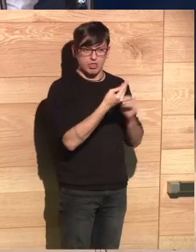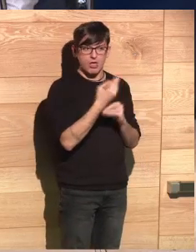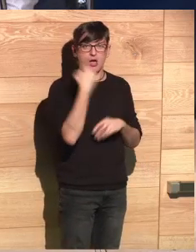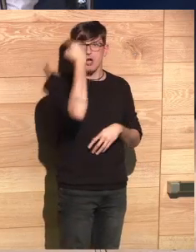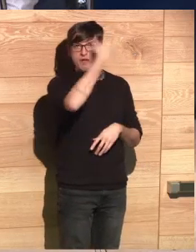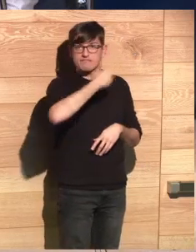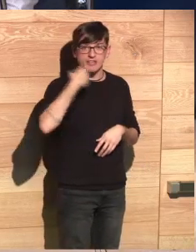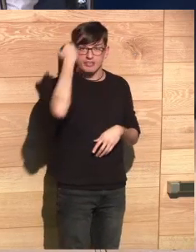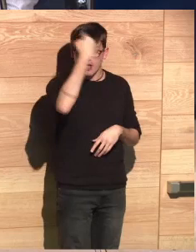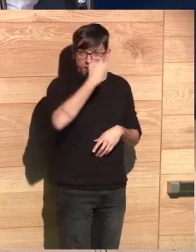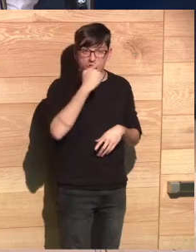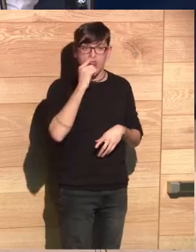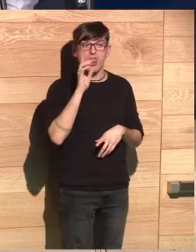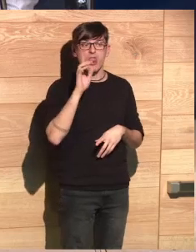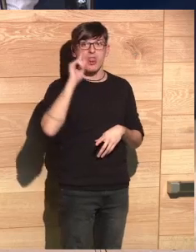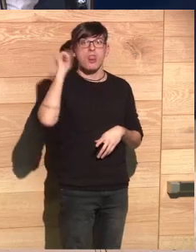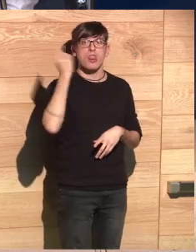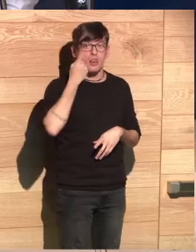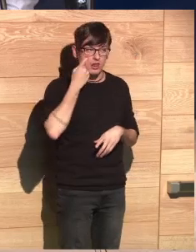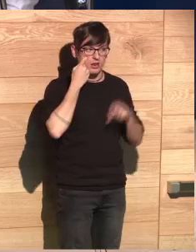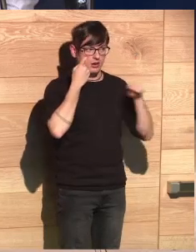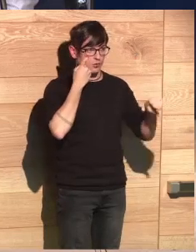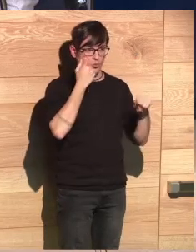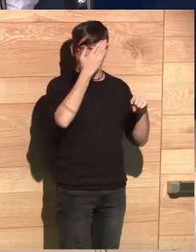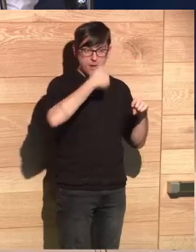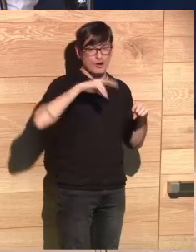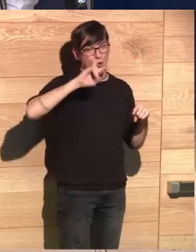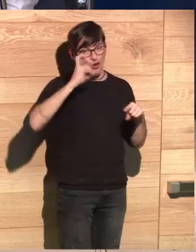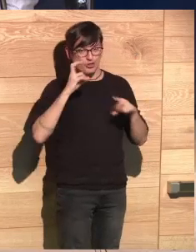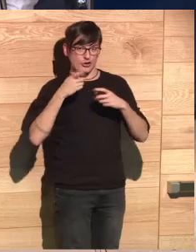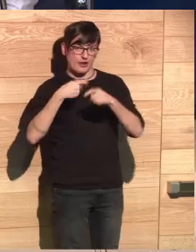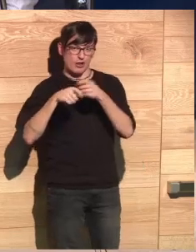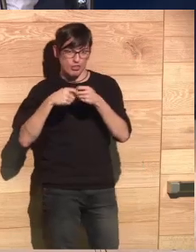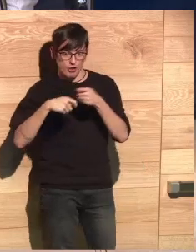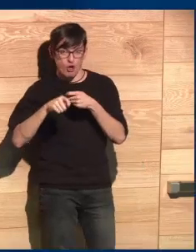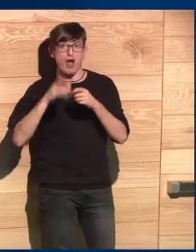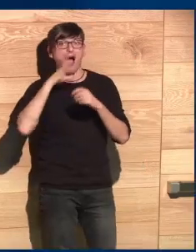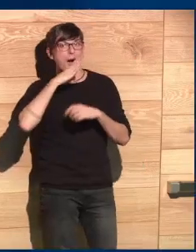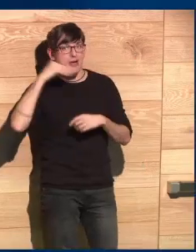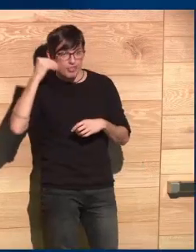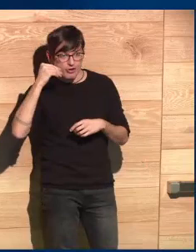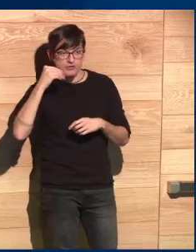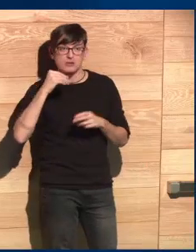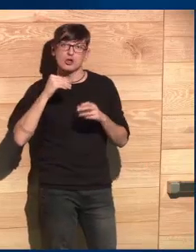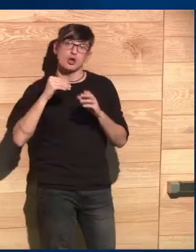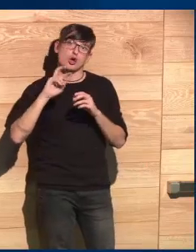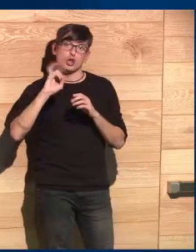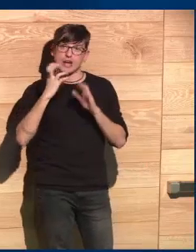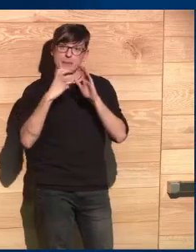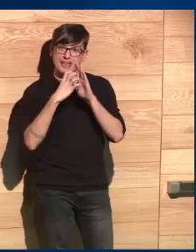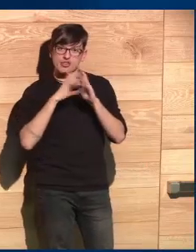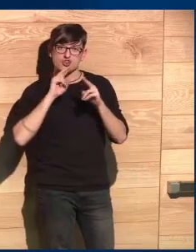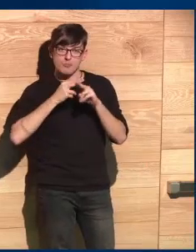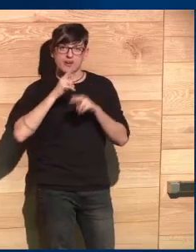reconocimiento facial. Pero Amazon, otro de los negocios de Amazon, es un sistema de reconocimiento facial que se llama Rekognition y